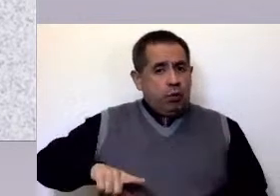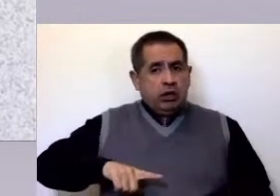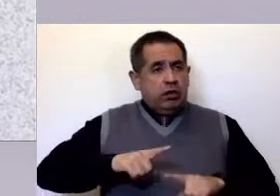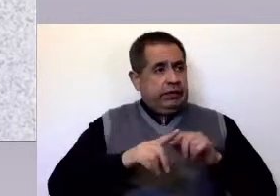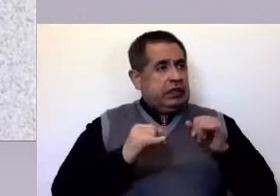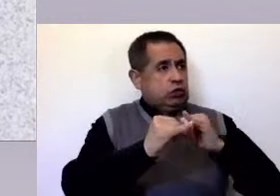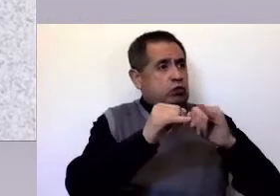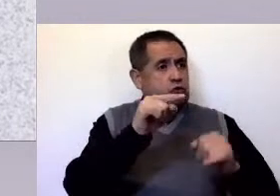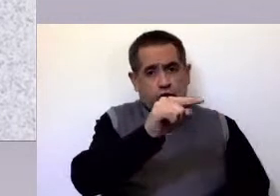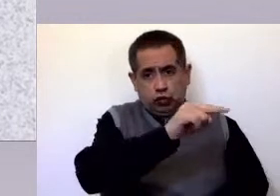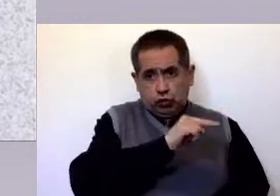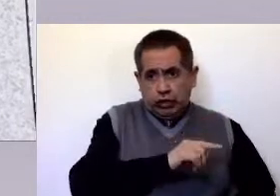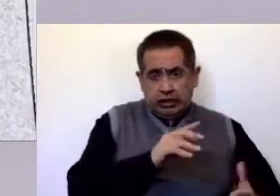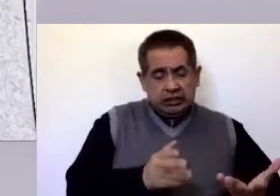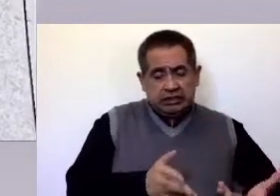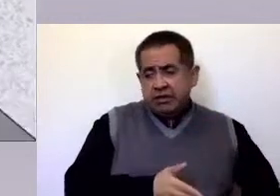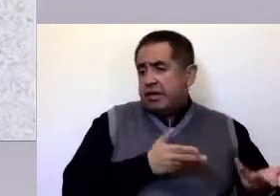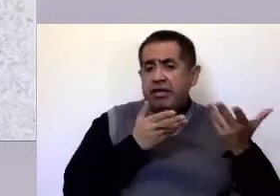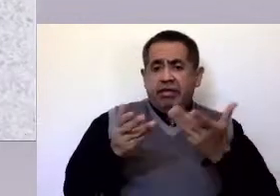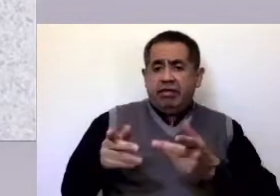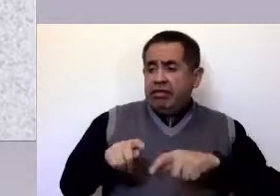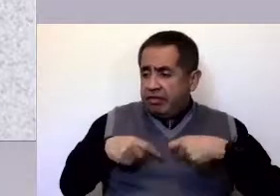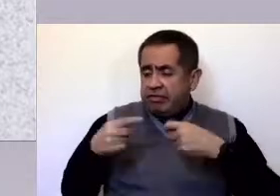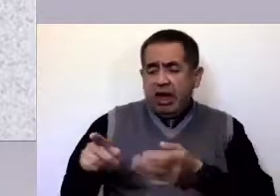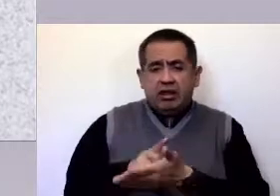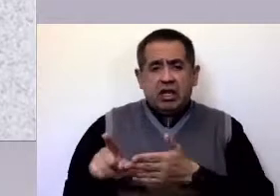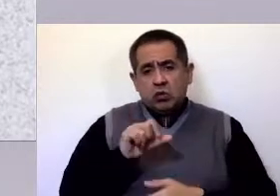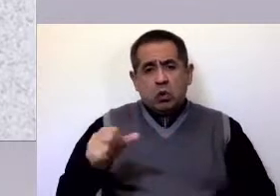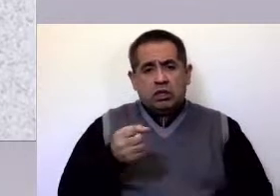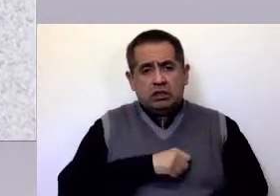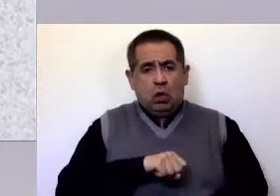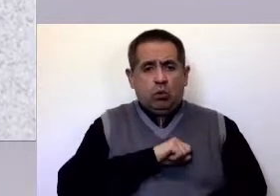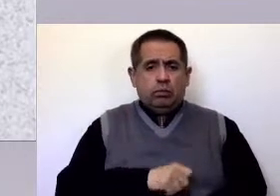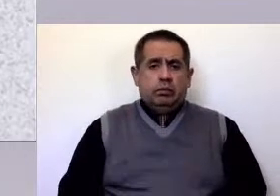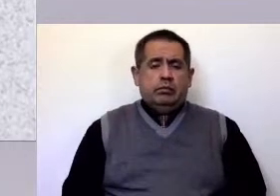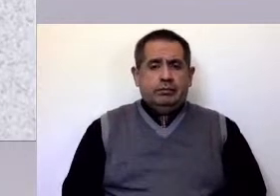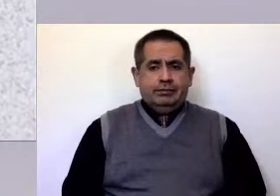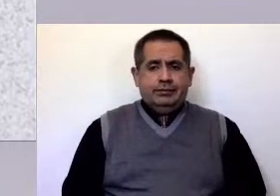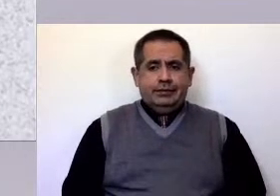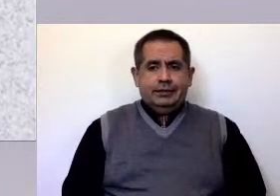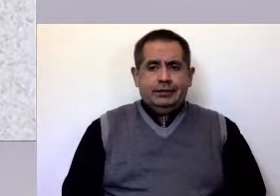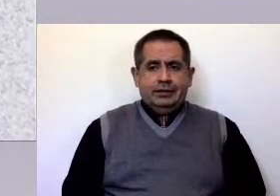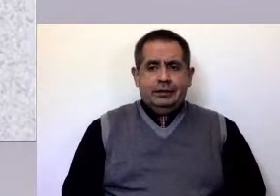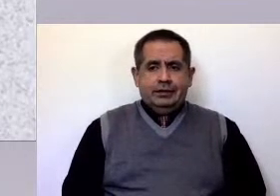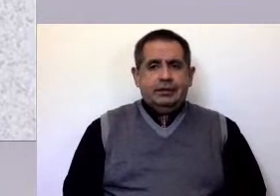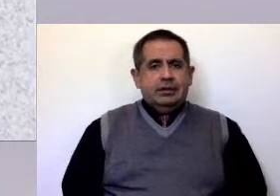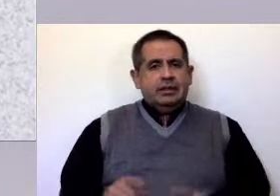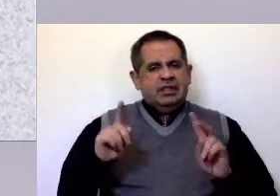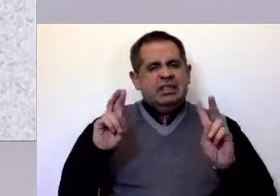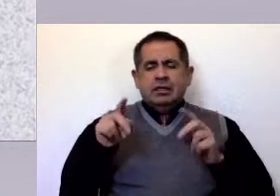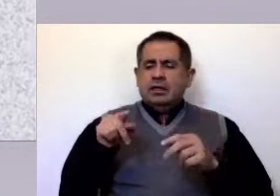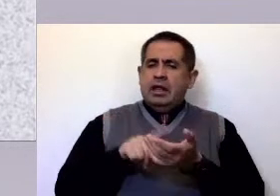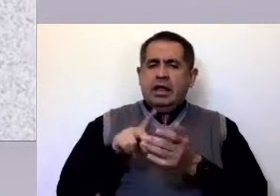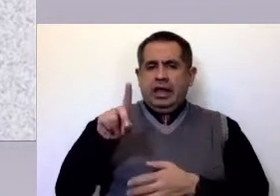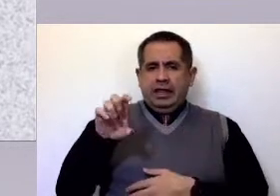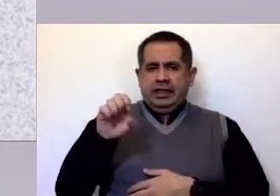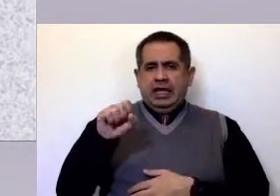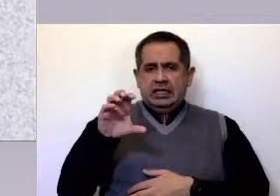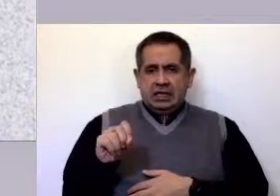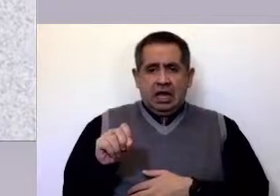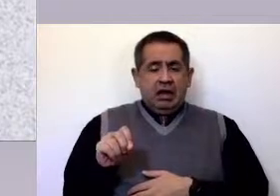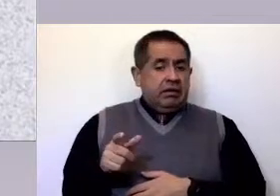prestan los servicios respectivos otro derecho de los llamados de ska es el derecho al mínimo